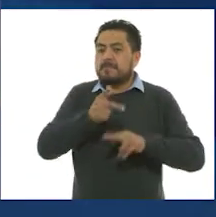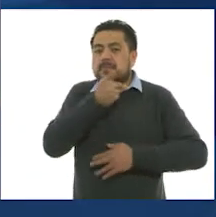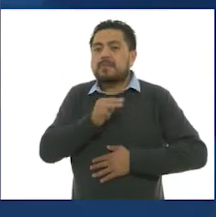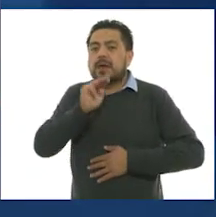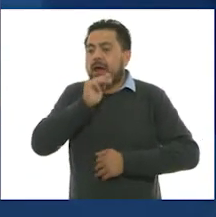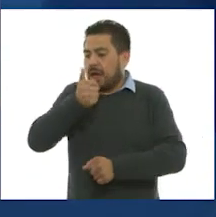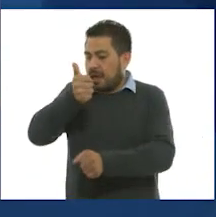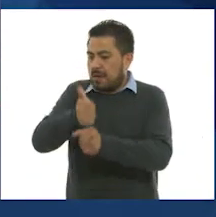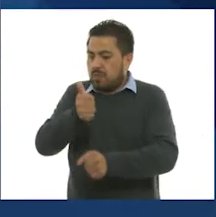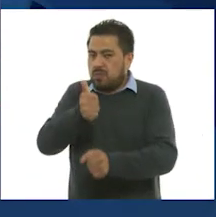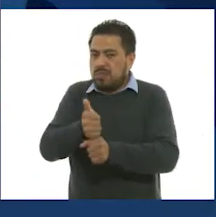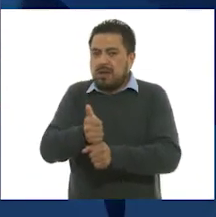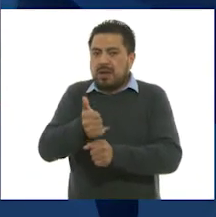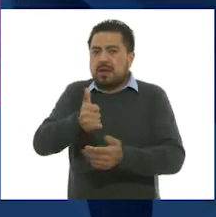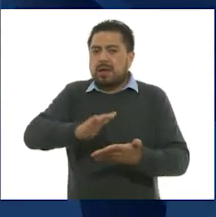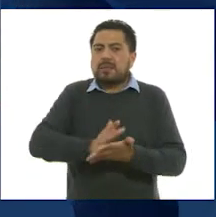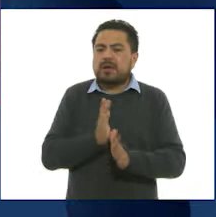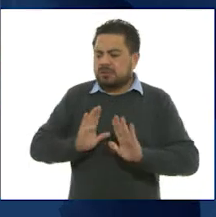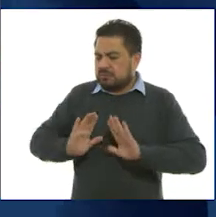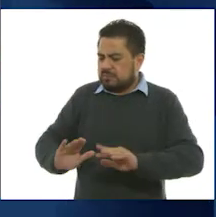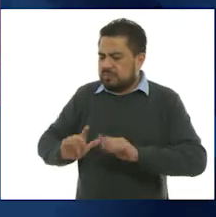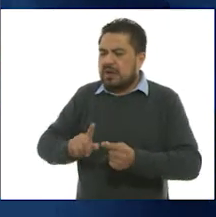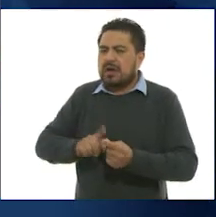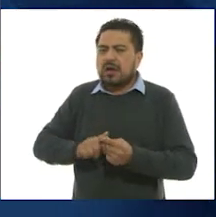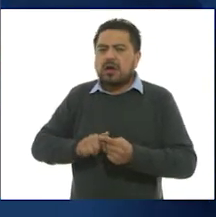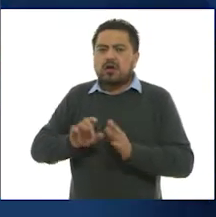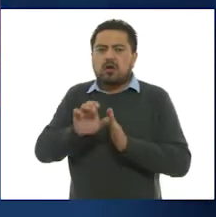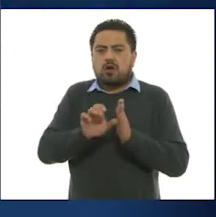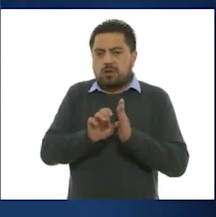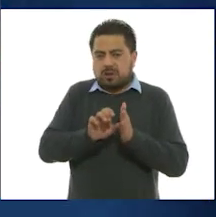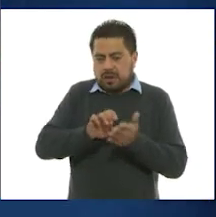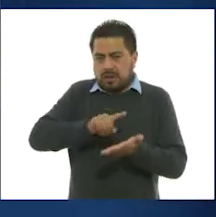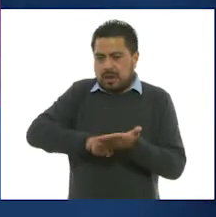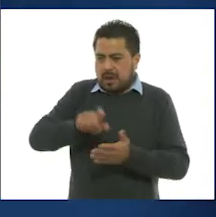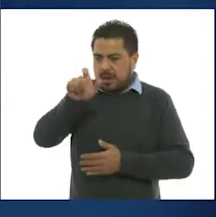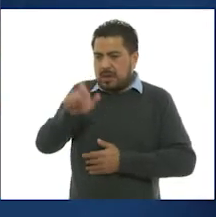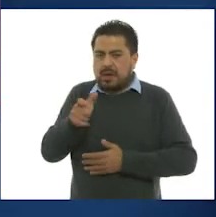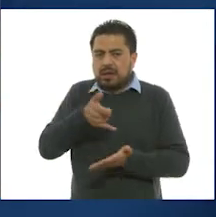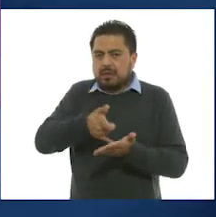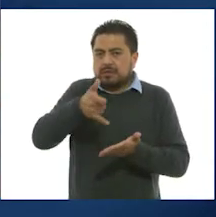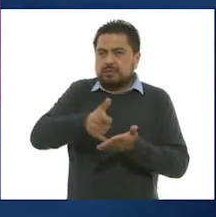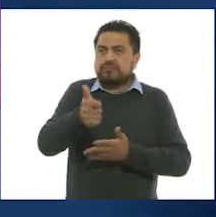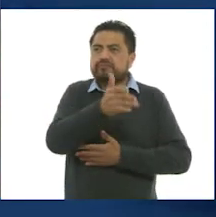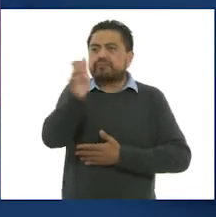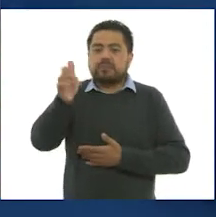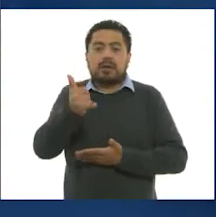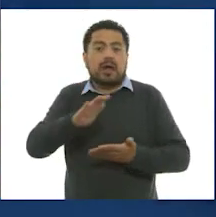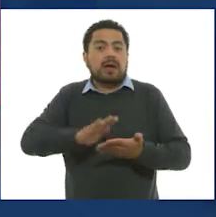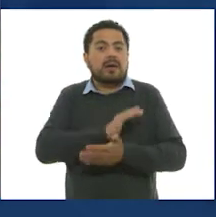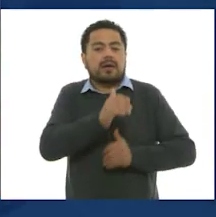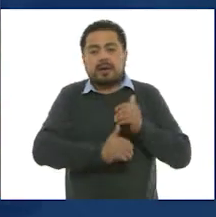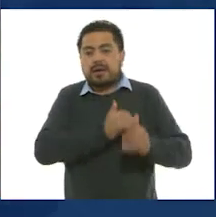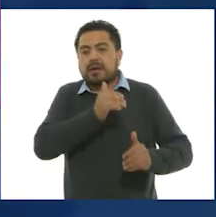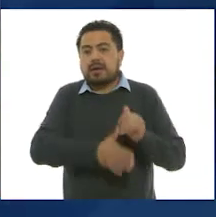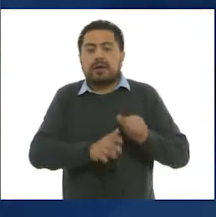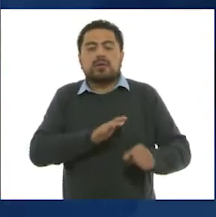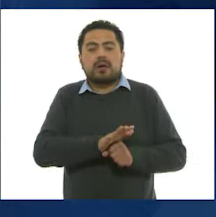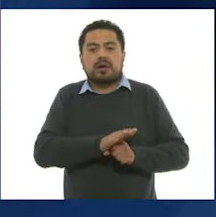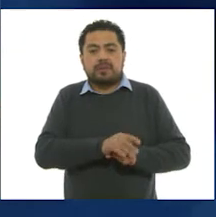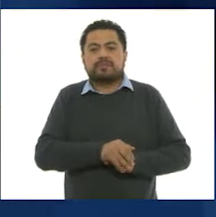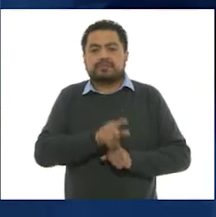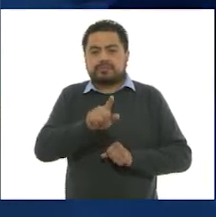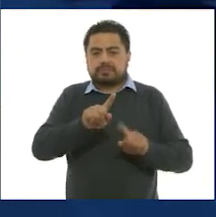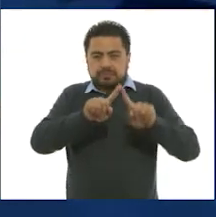padres y abuelos, y les enseñaban códigos de conducta y trabajo agrícola. Y finalmente, en el